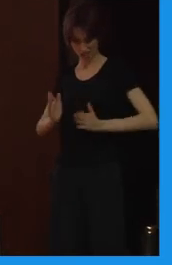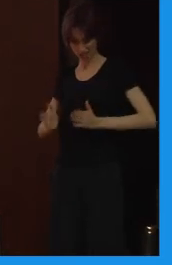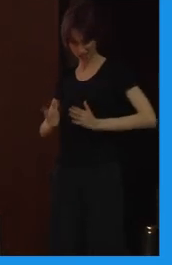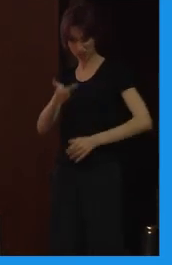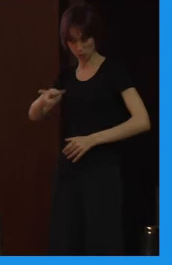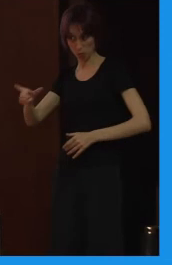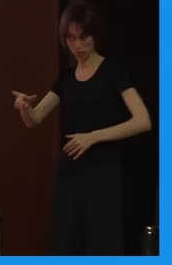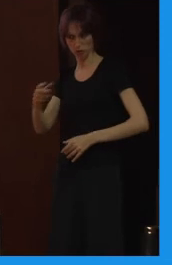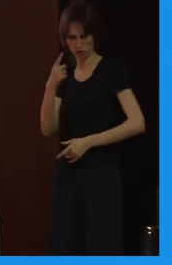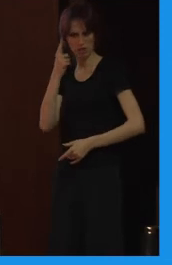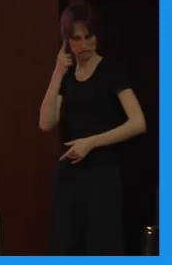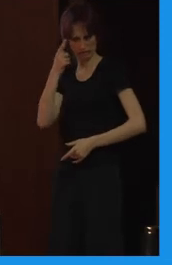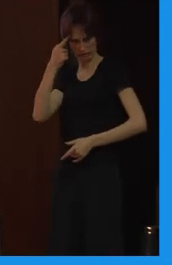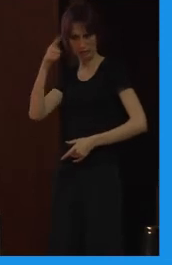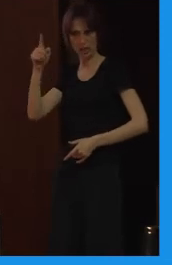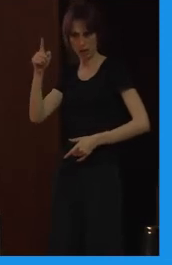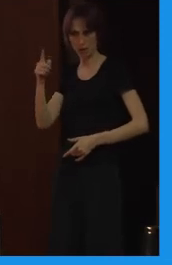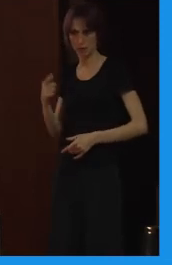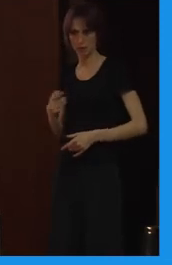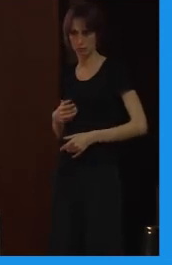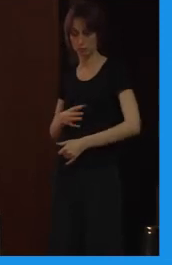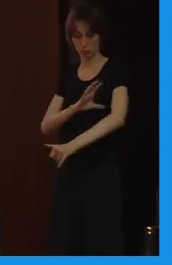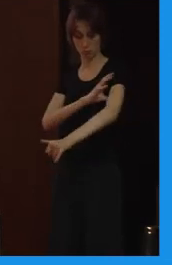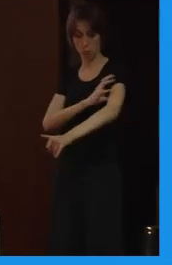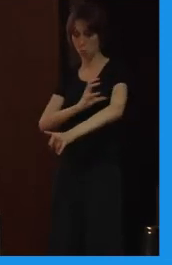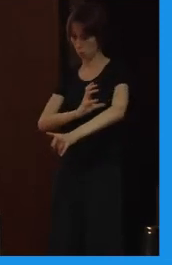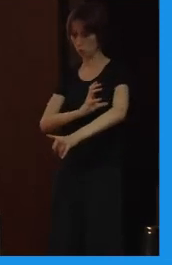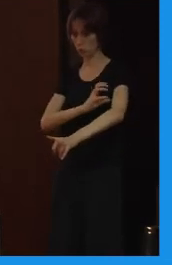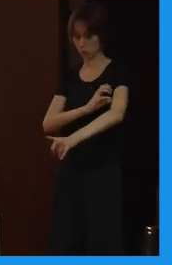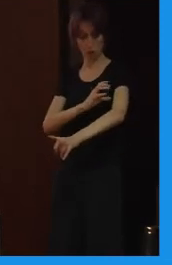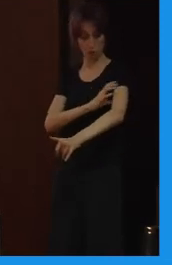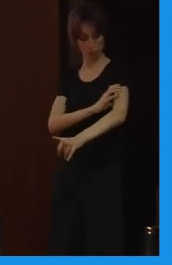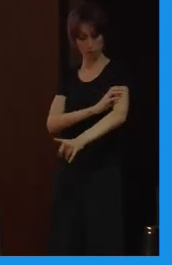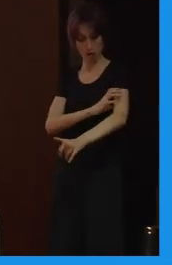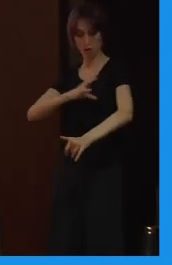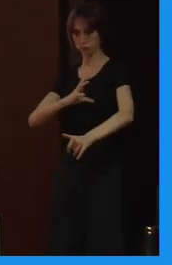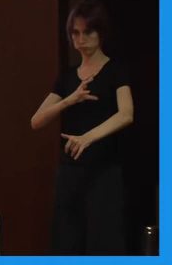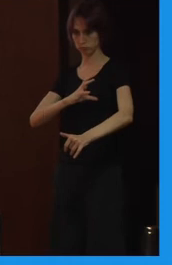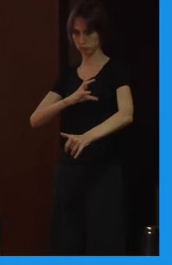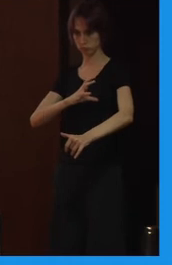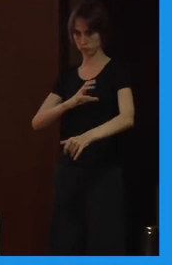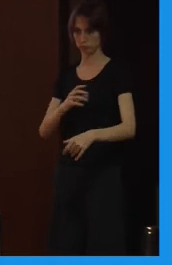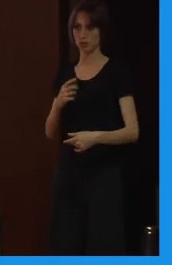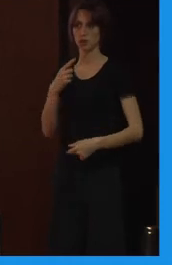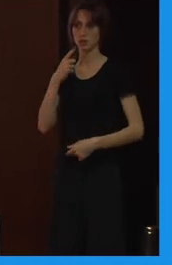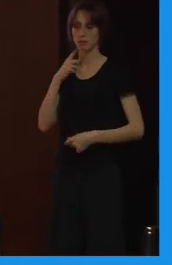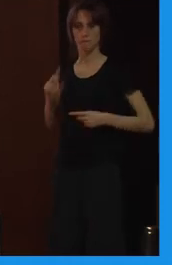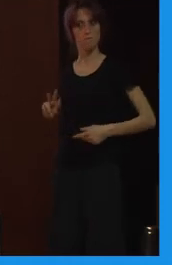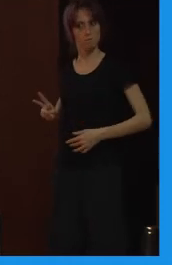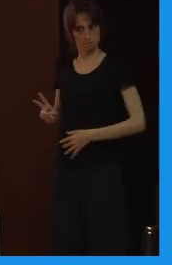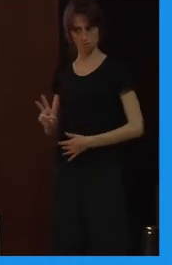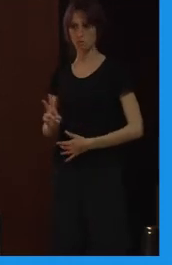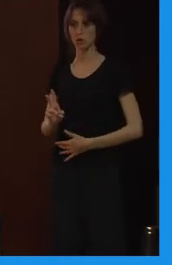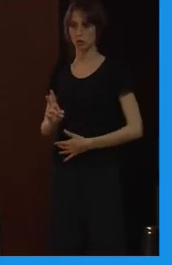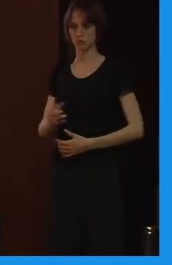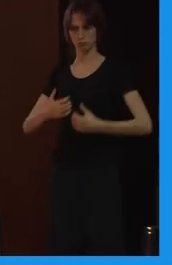muscular y aumenta el estado de vigor. Por eso veréis que en el trabajo que os presenta de